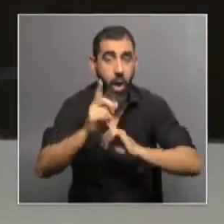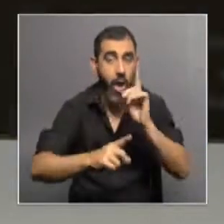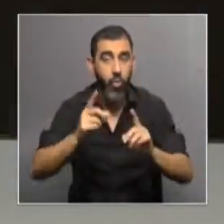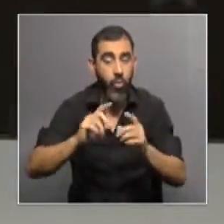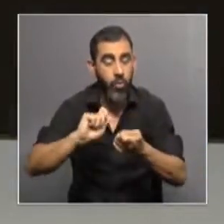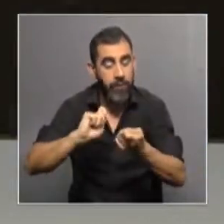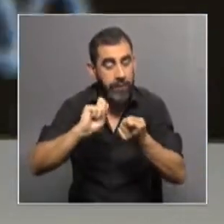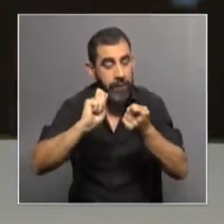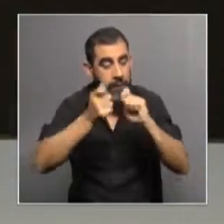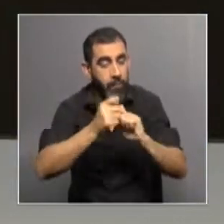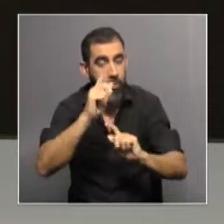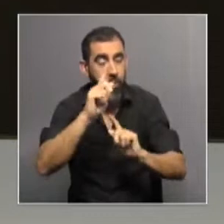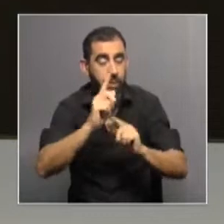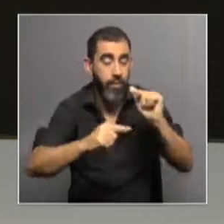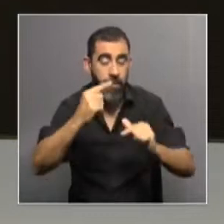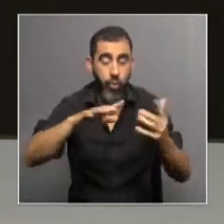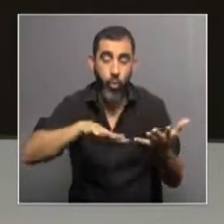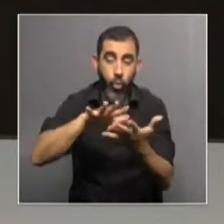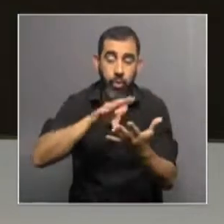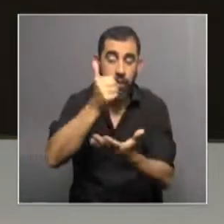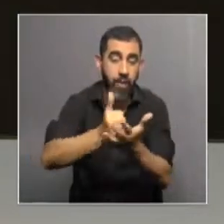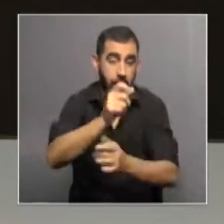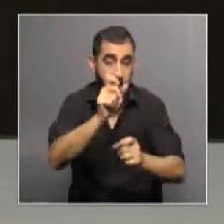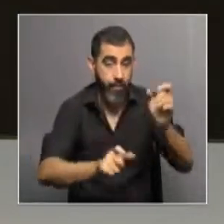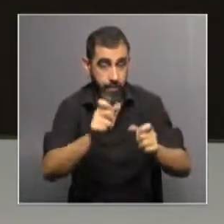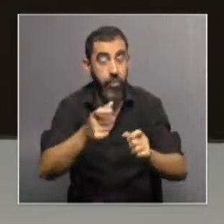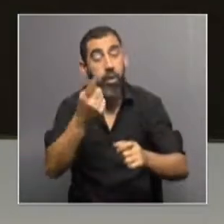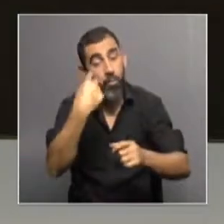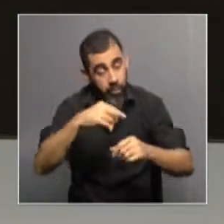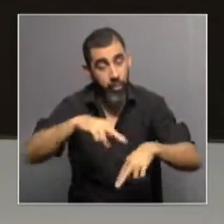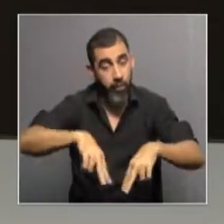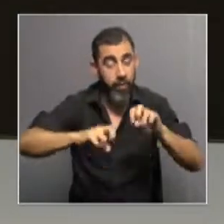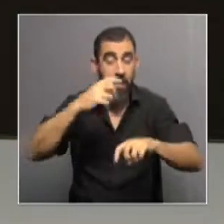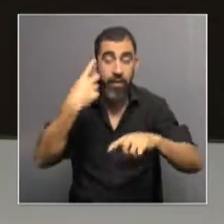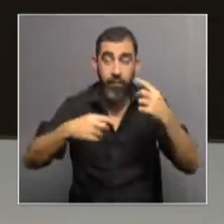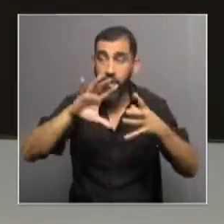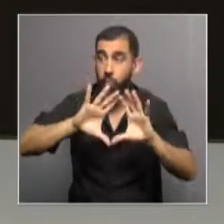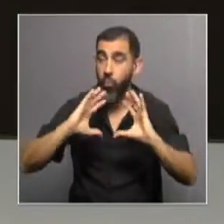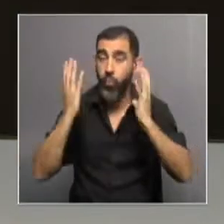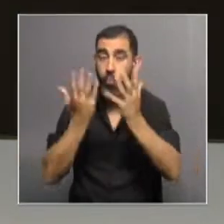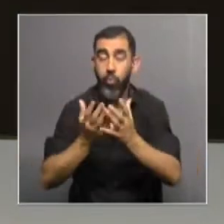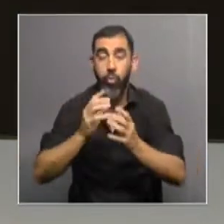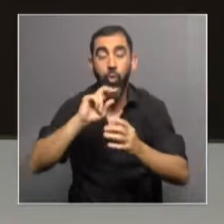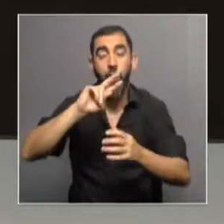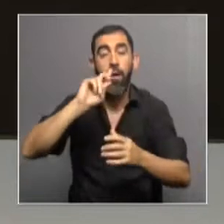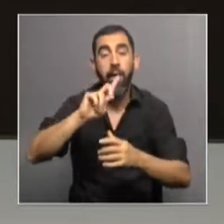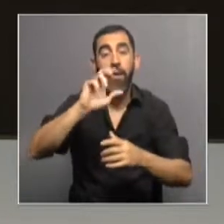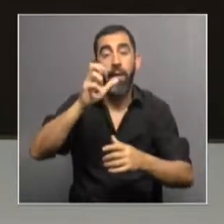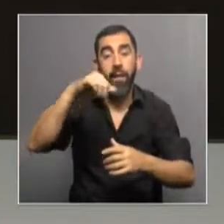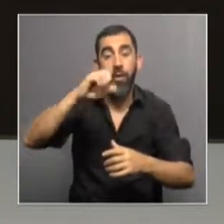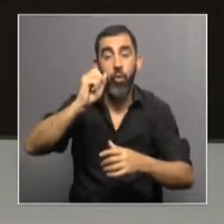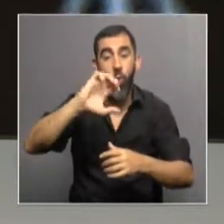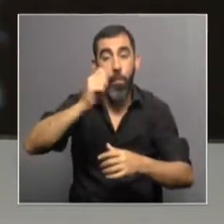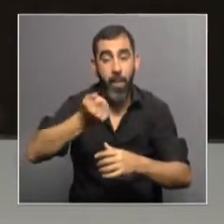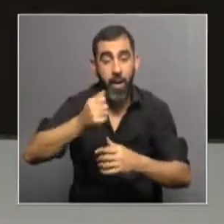variantes en cada población. Y por eso se están estudiando en diferentes partes del mundo los genomas locales. Y ahí sí,